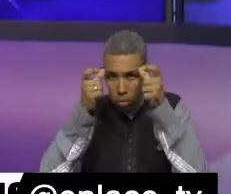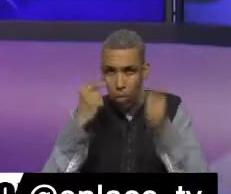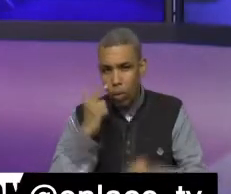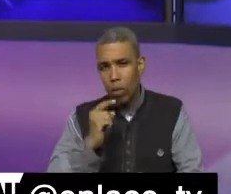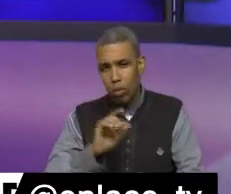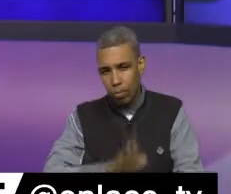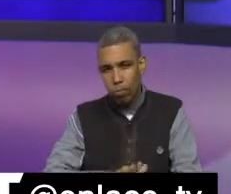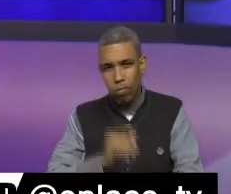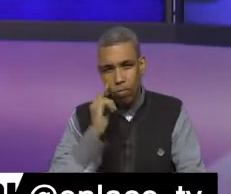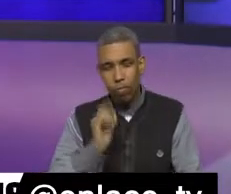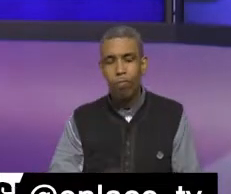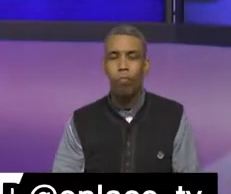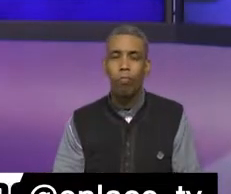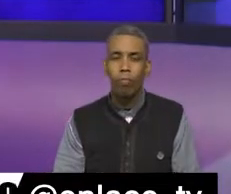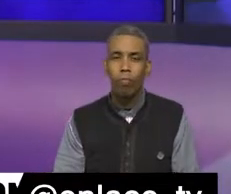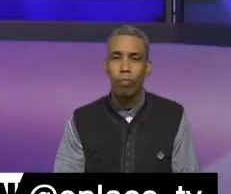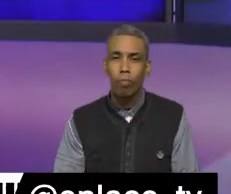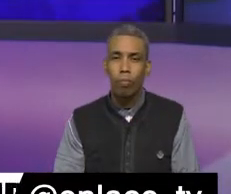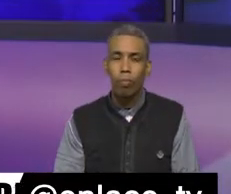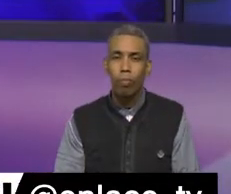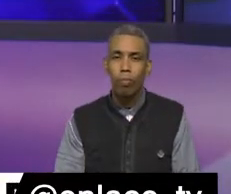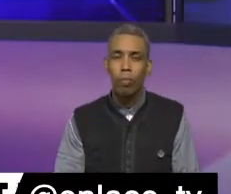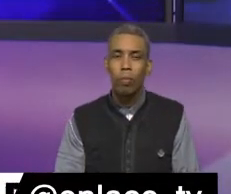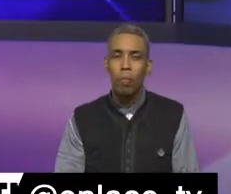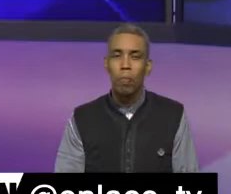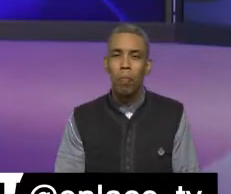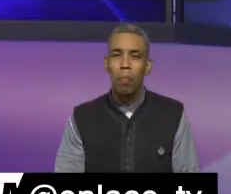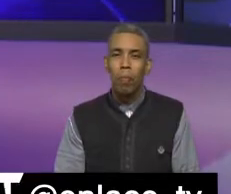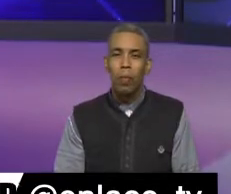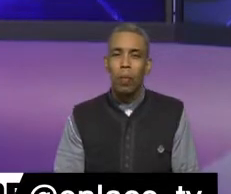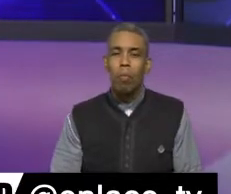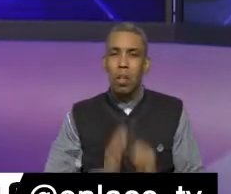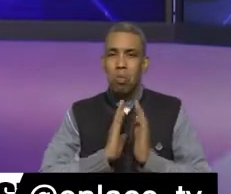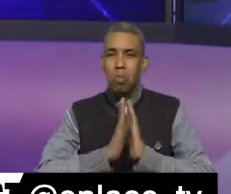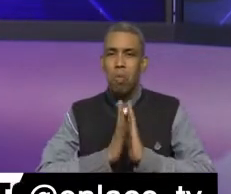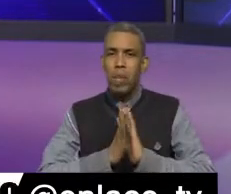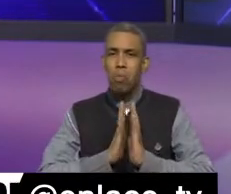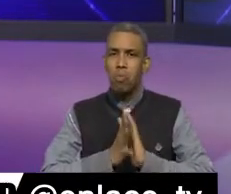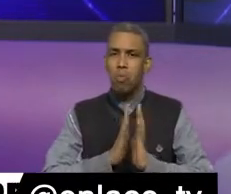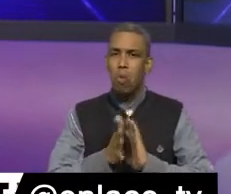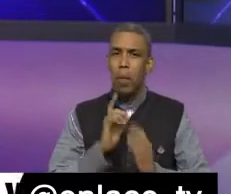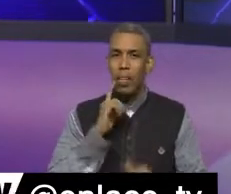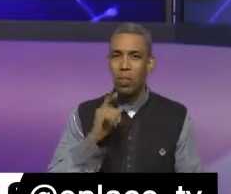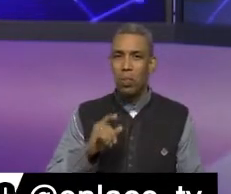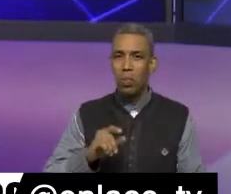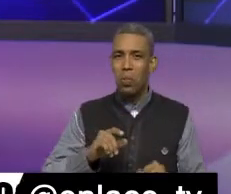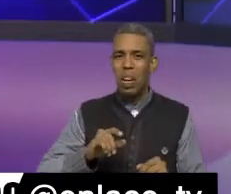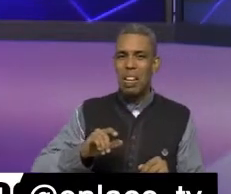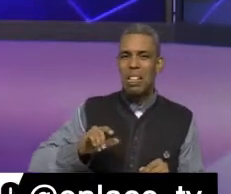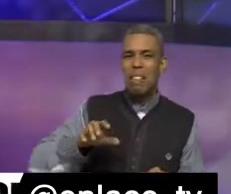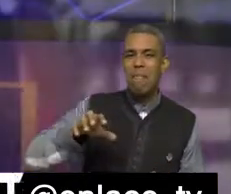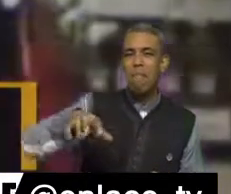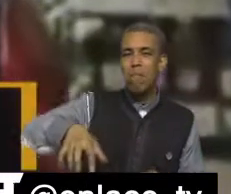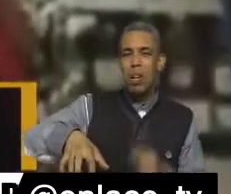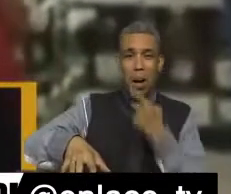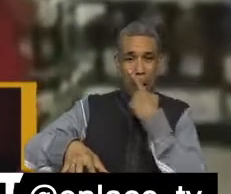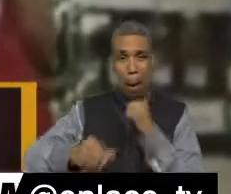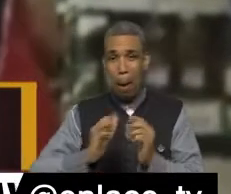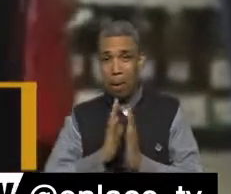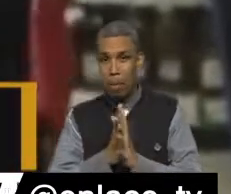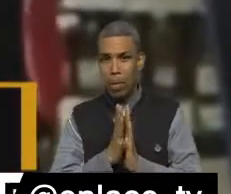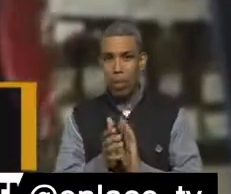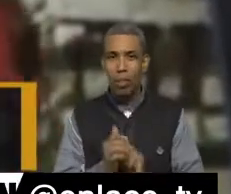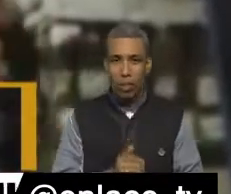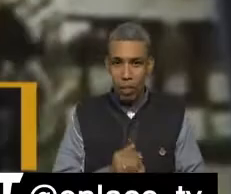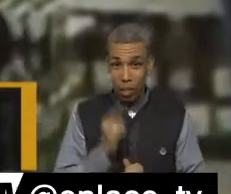En cámara de seguridad de un reconocido establecimiento comercial ubicado en pleno centro de la ciudad, quedó registrado el momento en